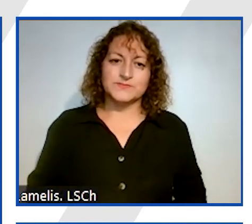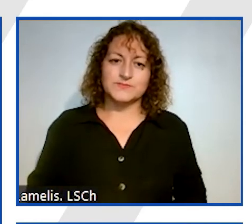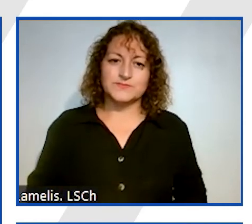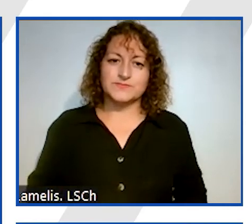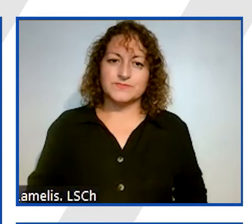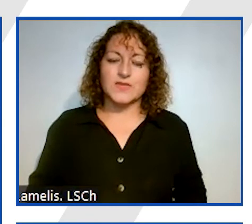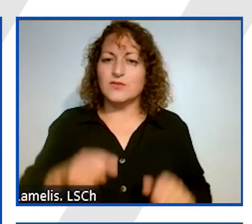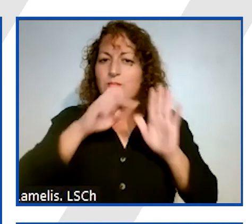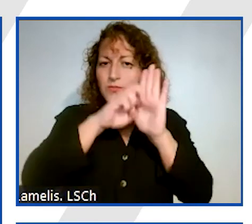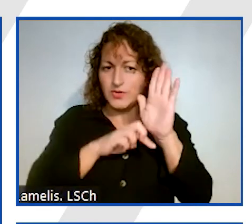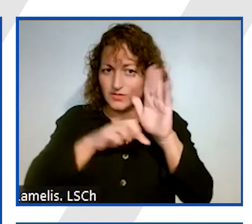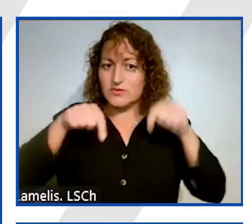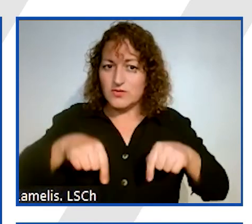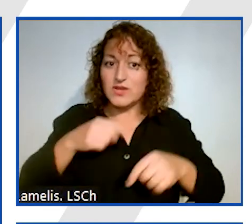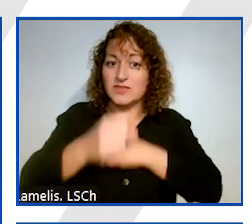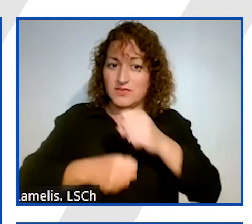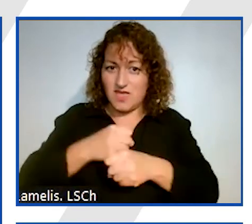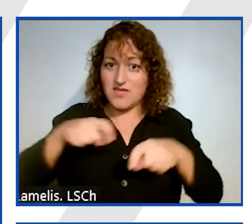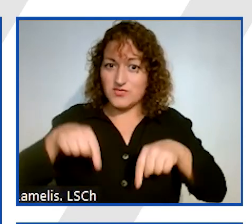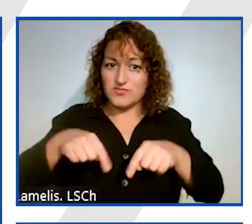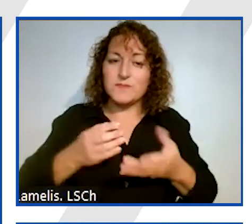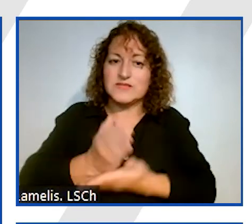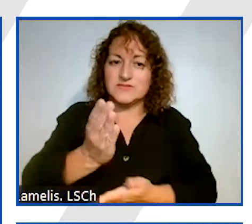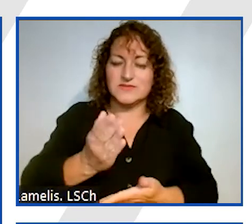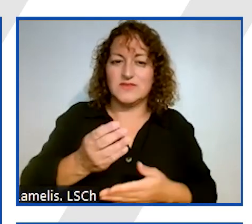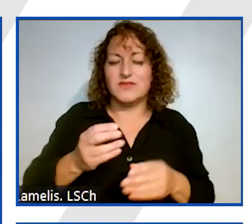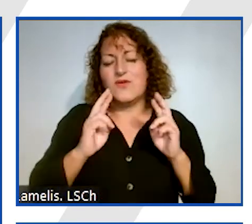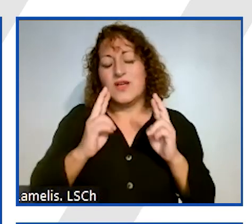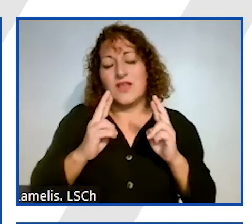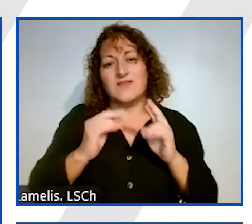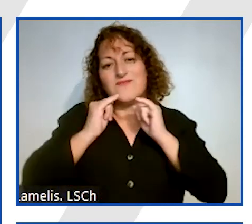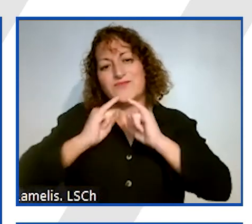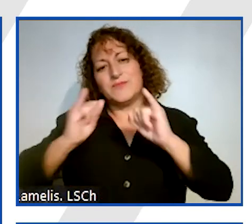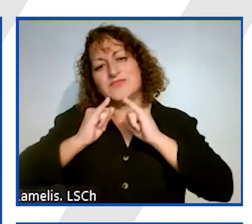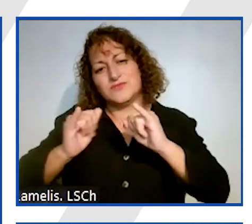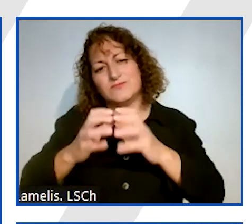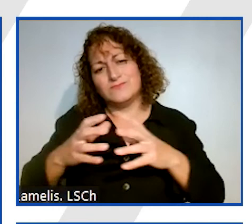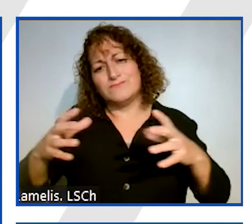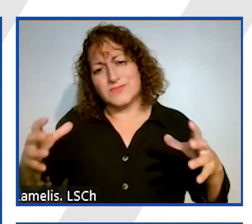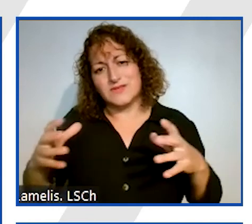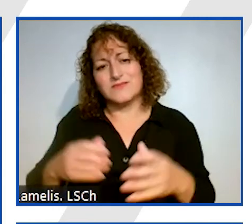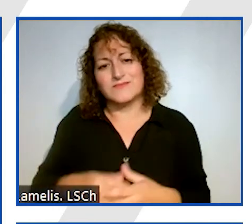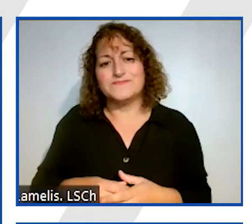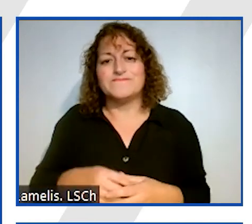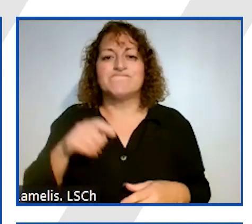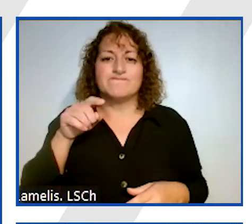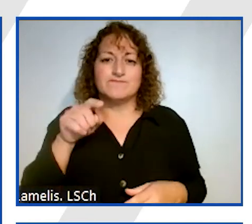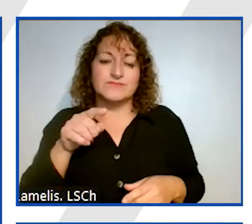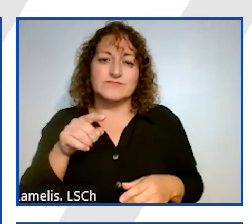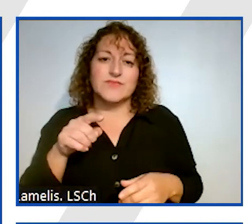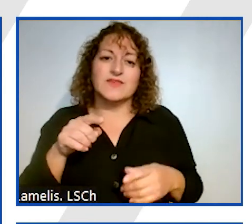Es un proyecto que vamos a empezar este año y esperamos que tenga un montón de información, y en especial en estos 4 tiburones que están en peligro crítico de